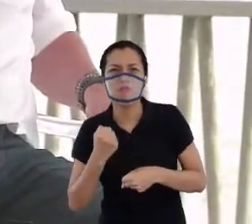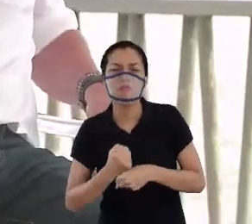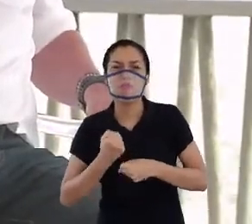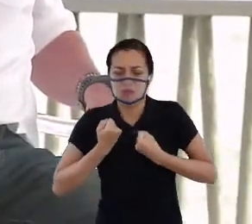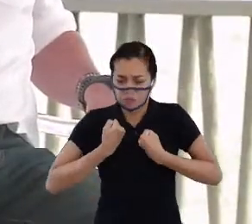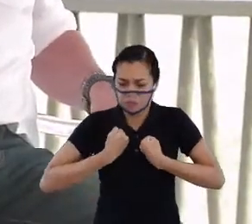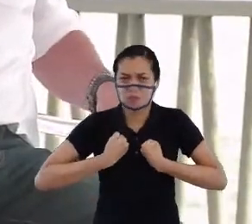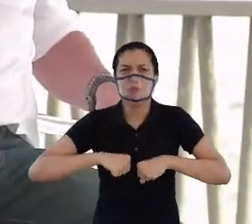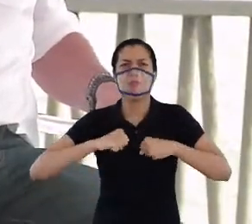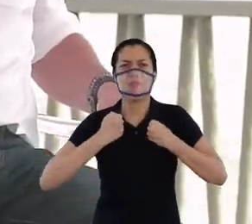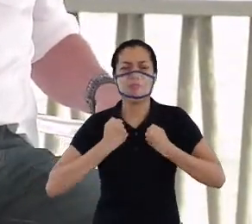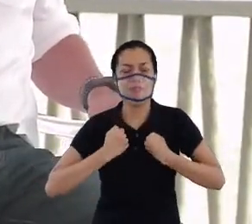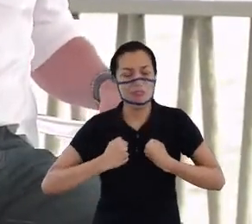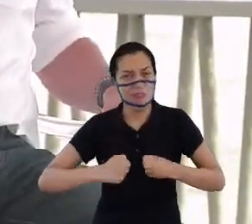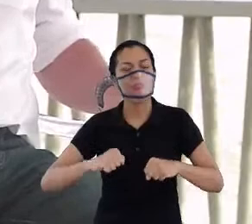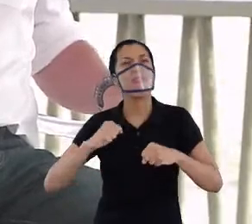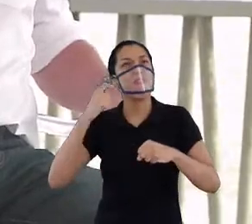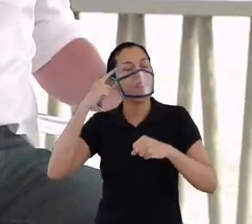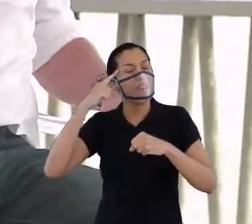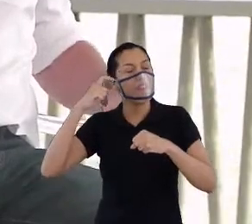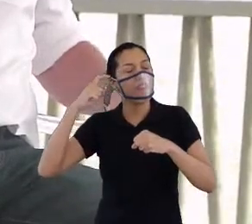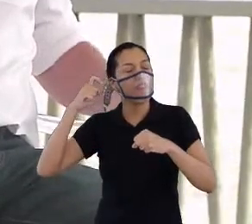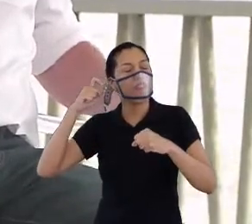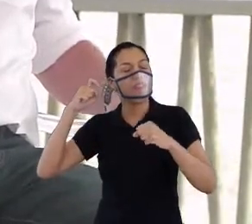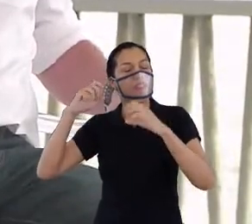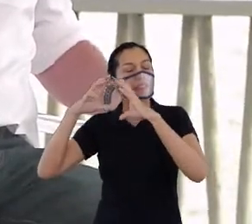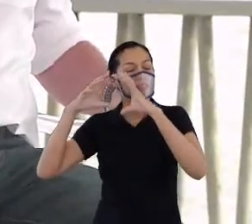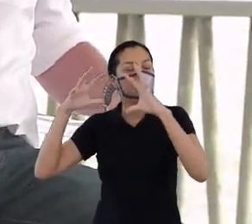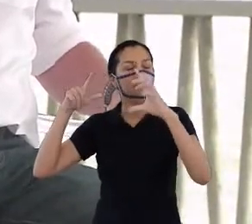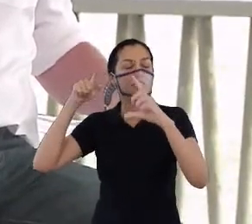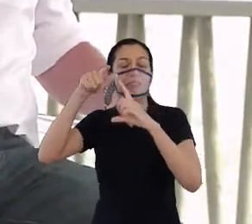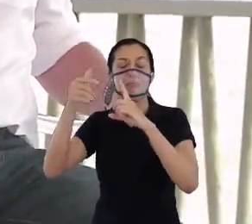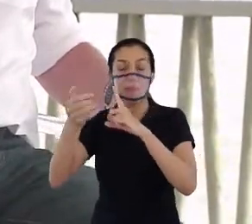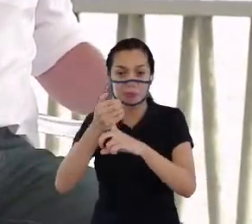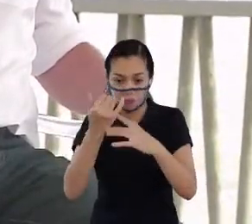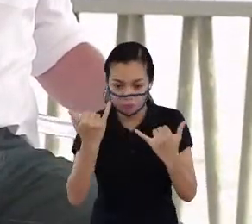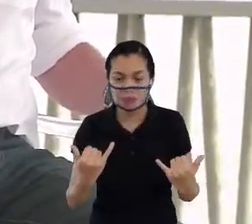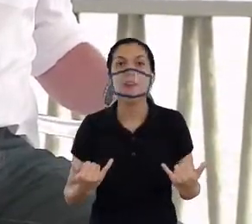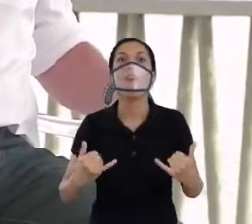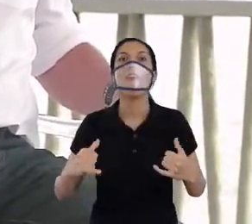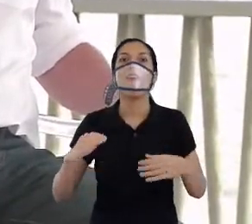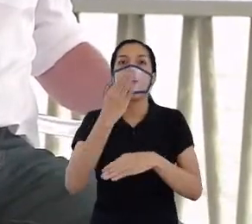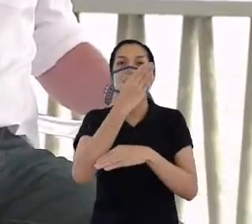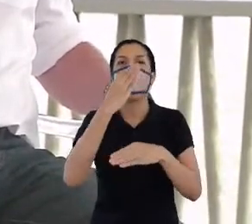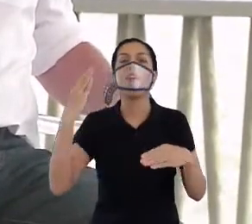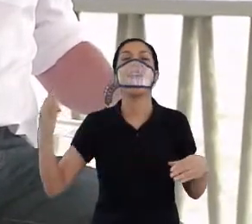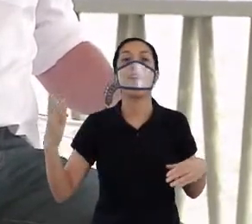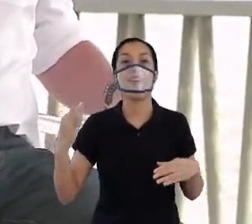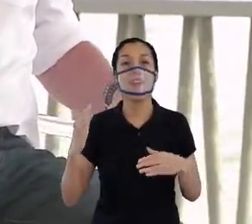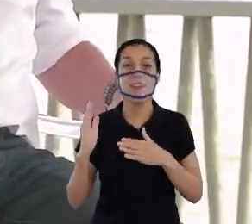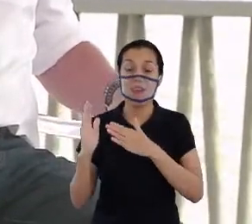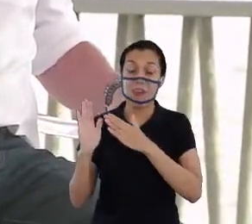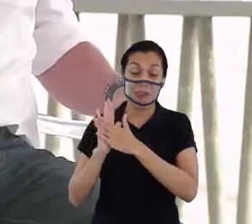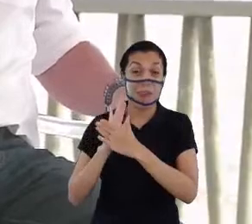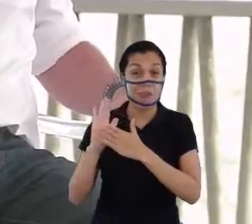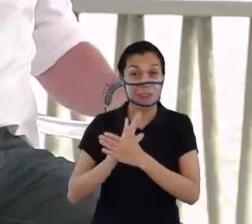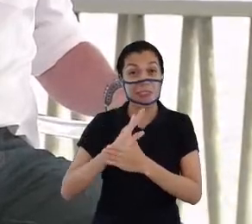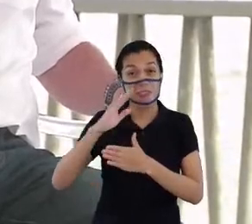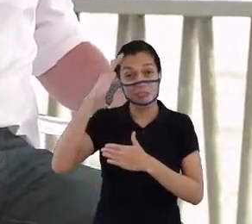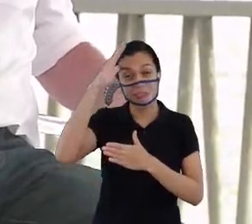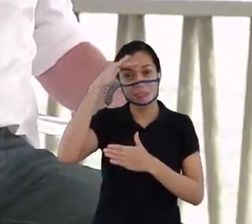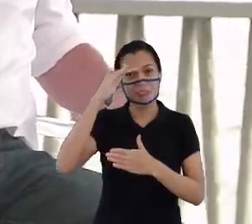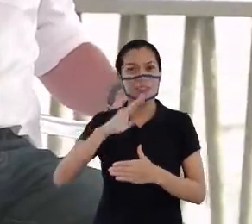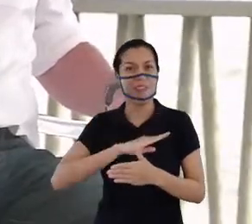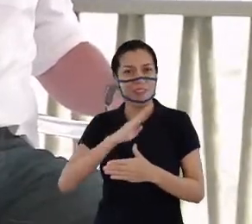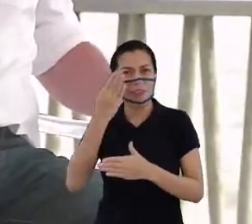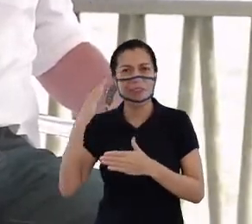nos atrevimos a soñar, como dice el alcalde, que sí se puede y que valía la pena proyectar un futuro